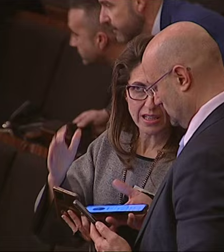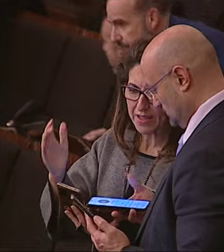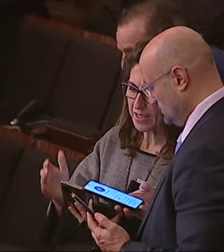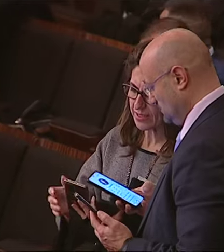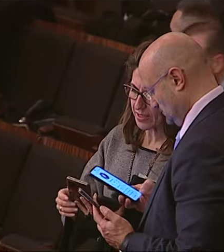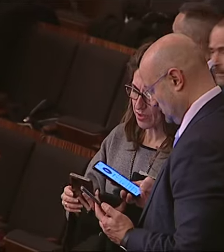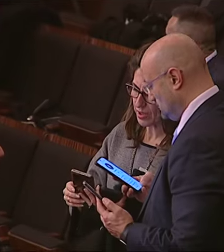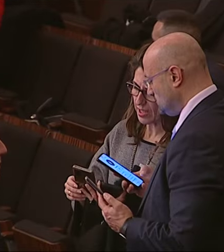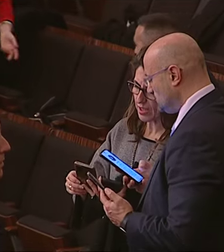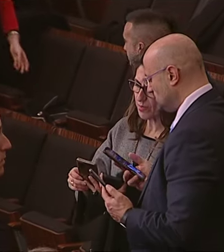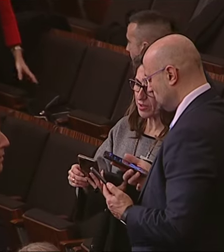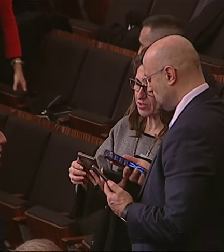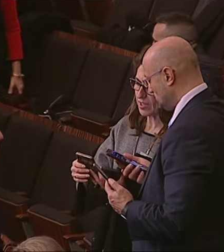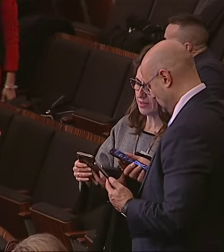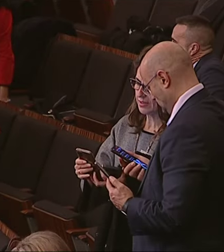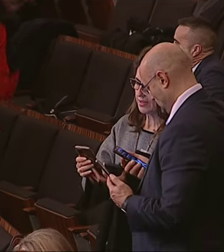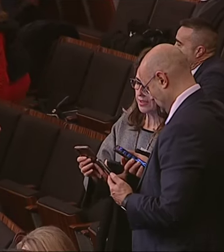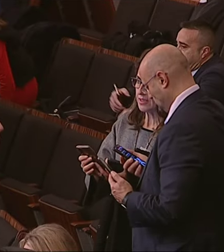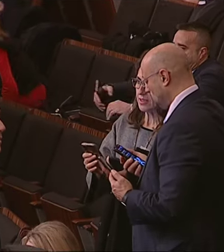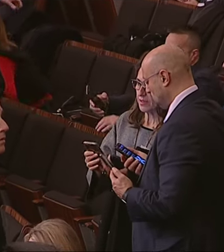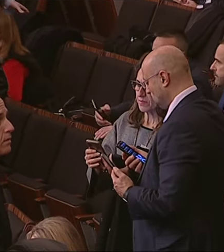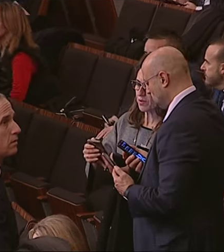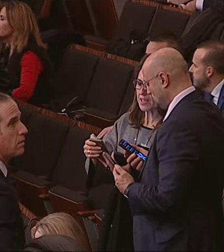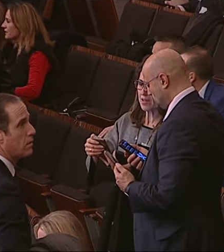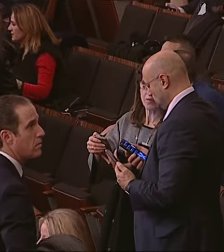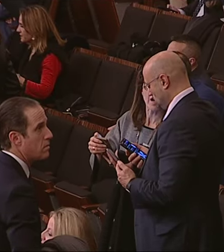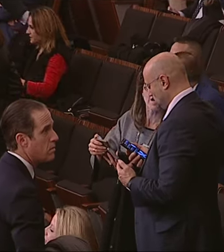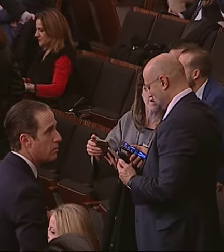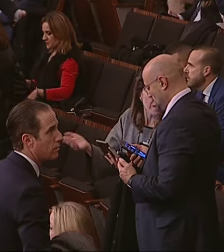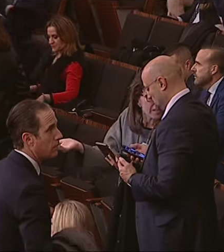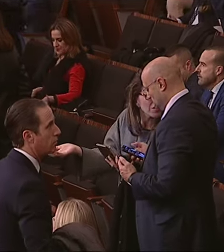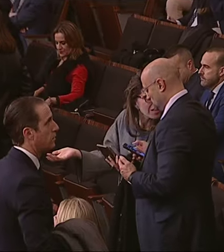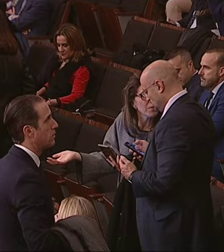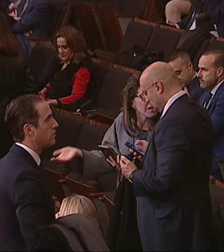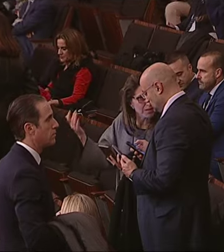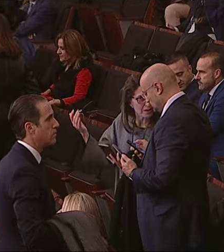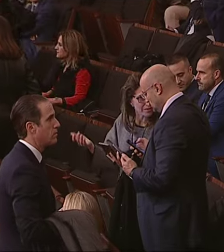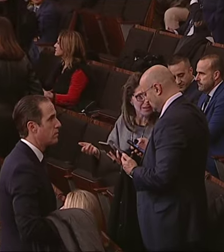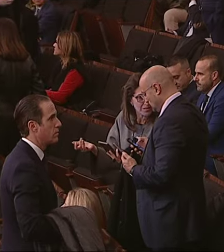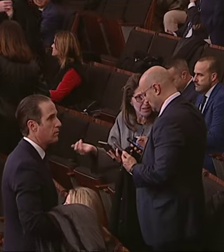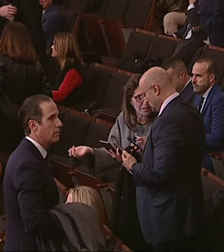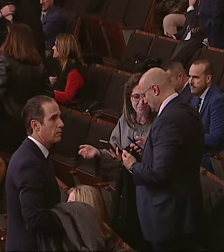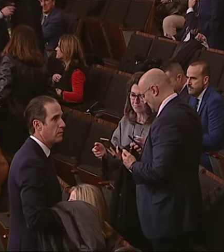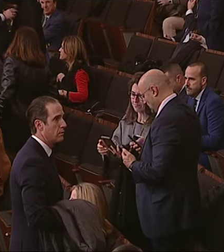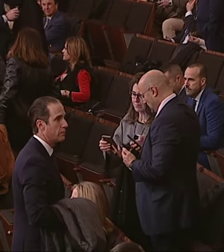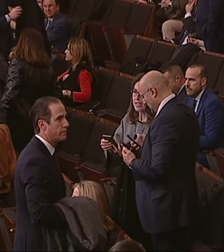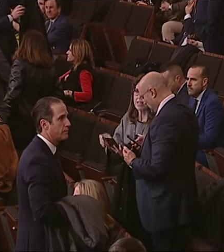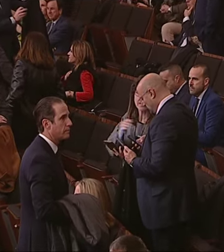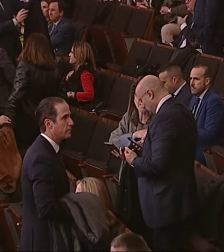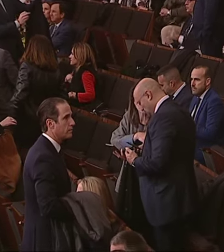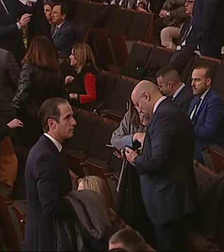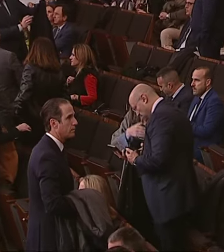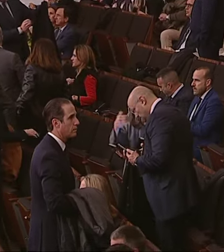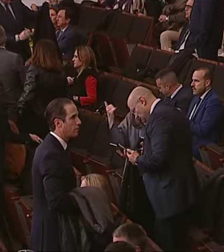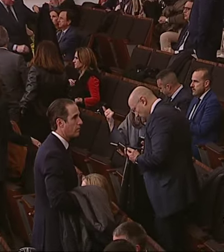nuestros visitantes puedan también disfrutar de todos los géneros musicales y artísticos, que cuenta con, sin duda, con una